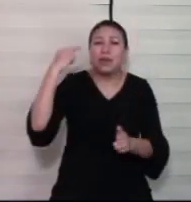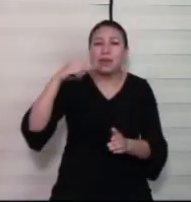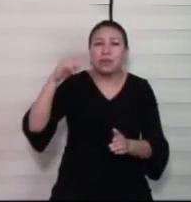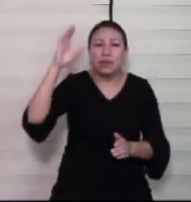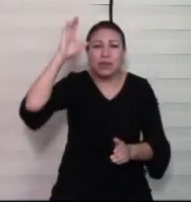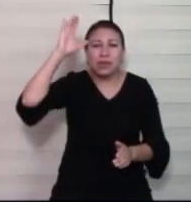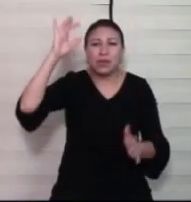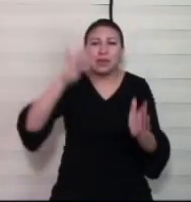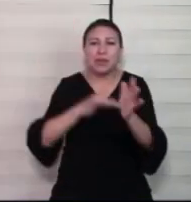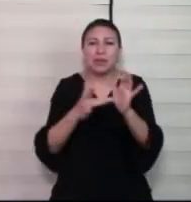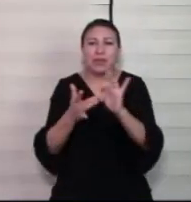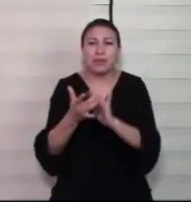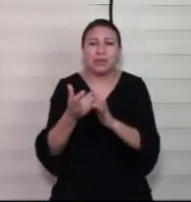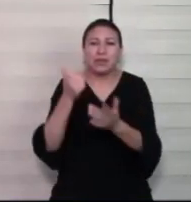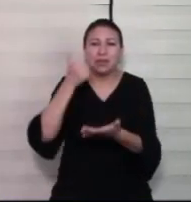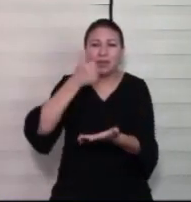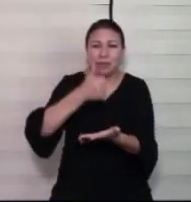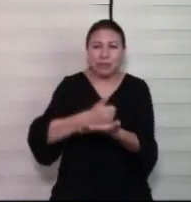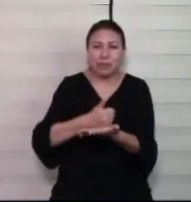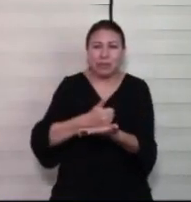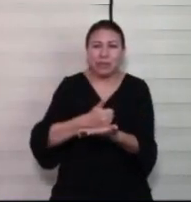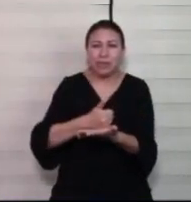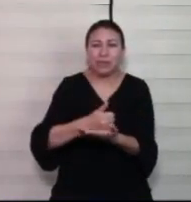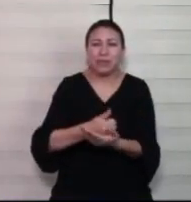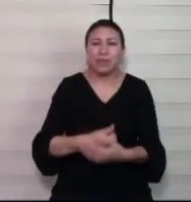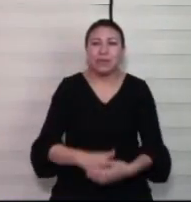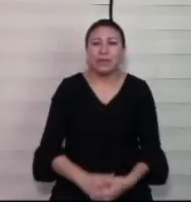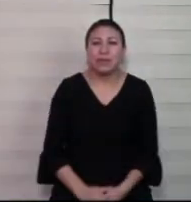Jesús. Amén.